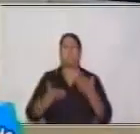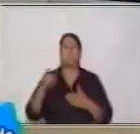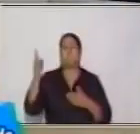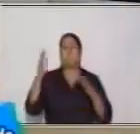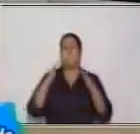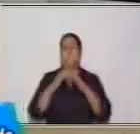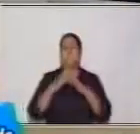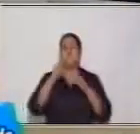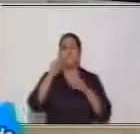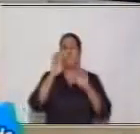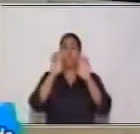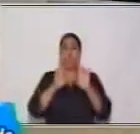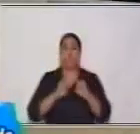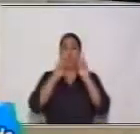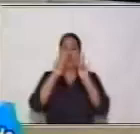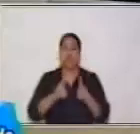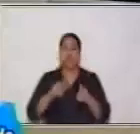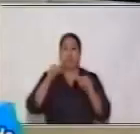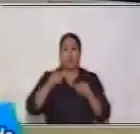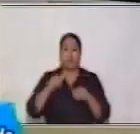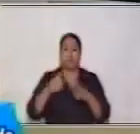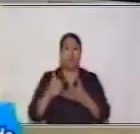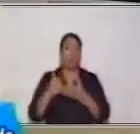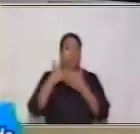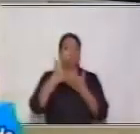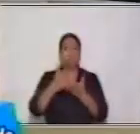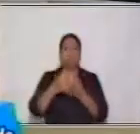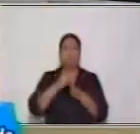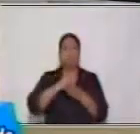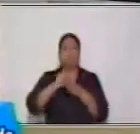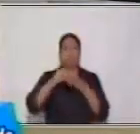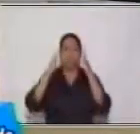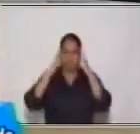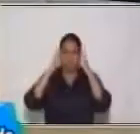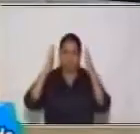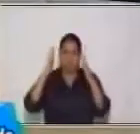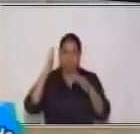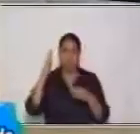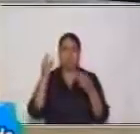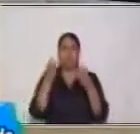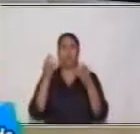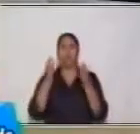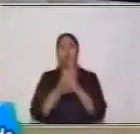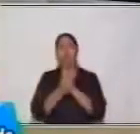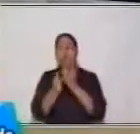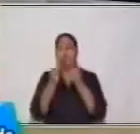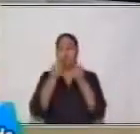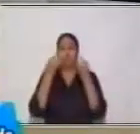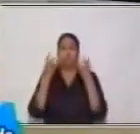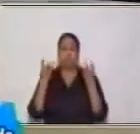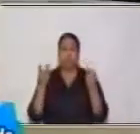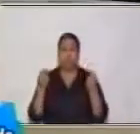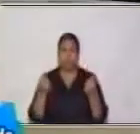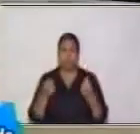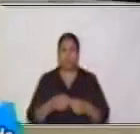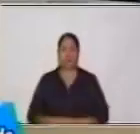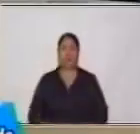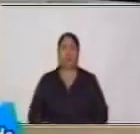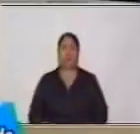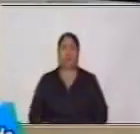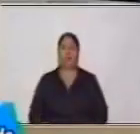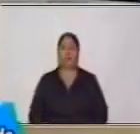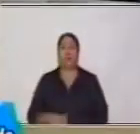habilidades y destrezas como la atención, la memoria, la habilidad numérica y el pensamiento lógico. Agradecemos el día de hoy en